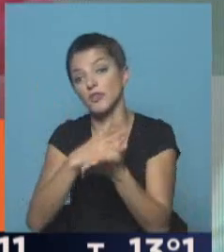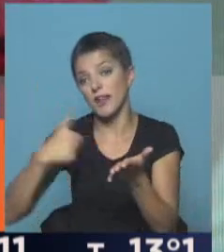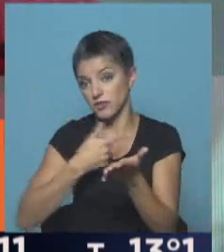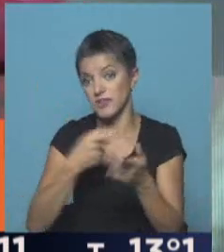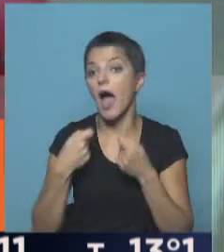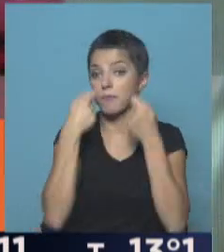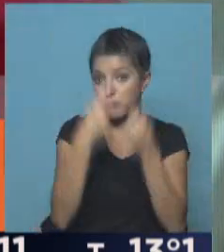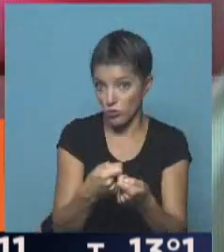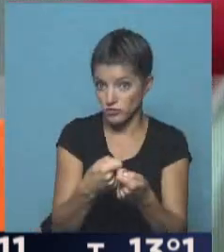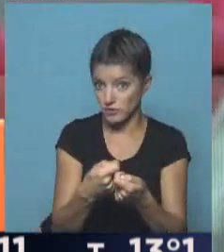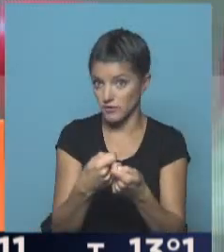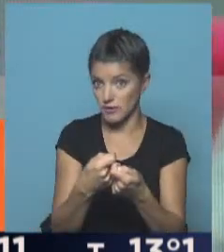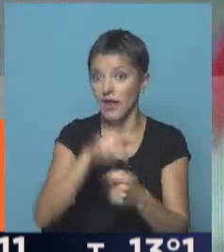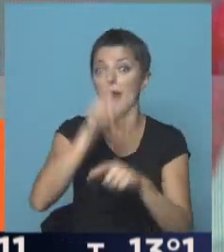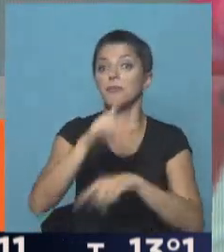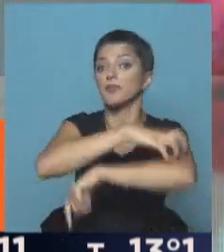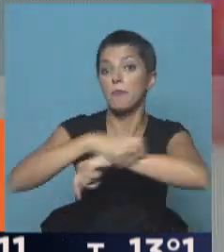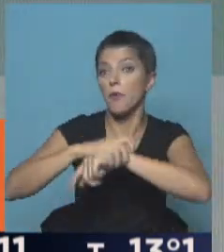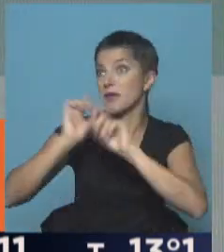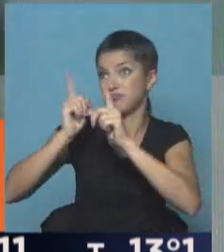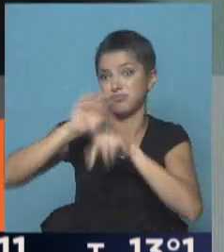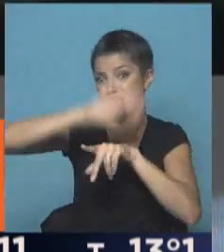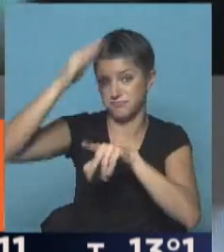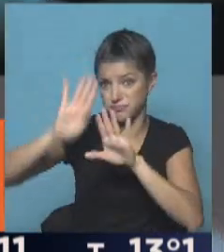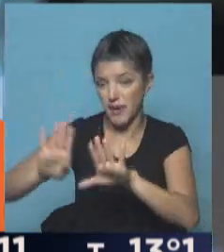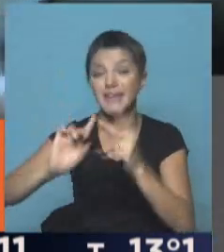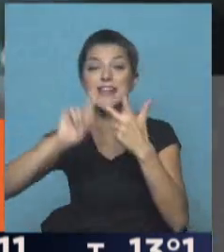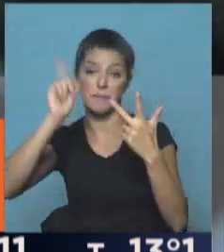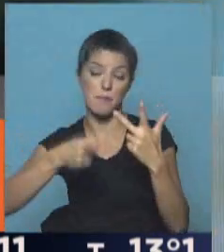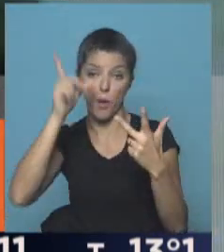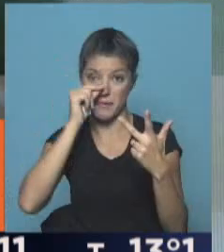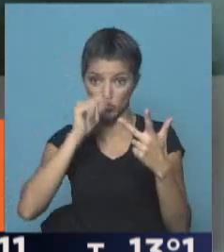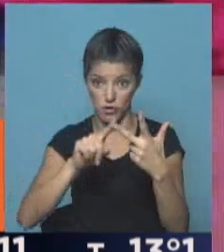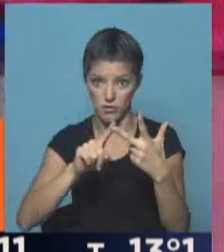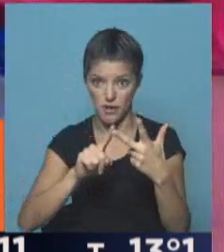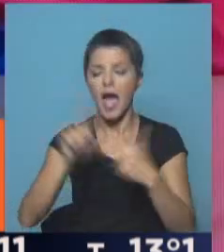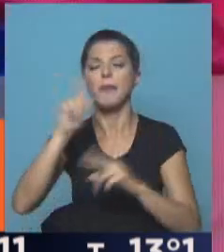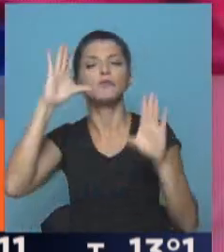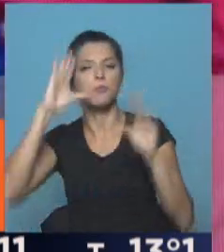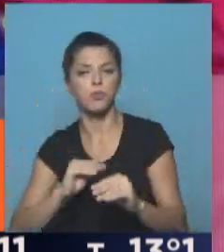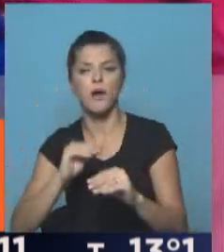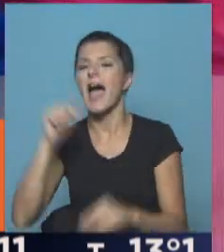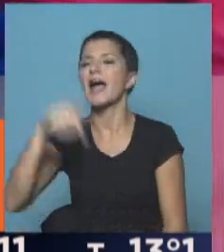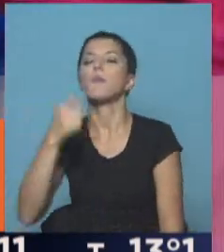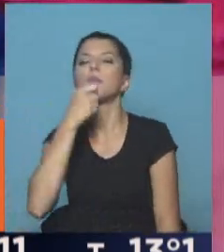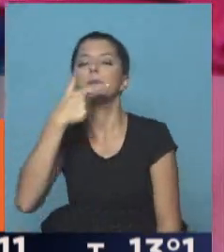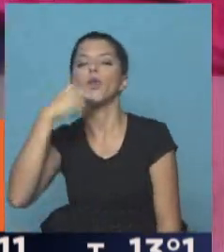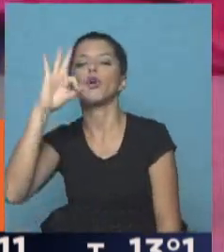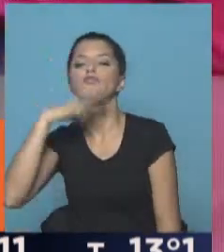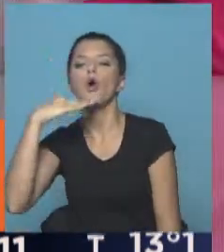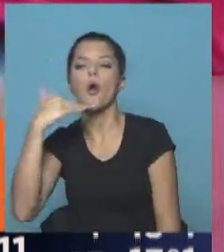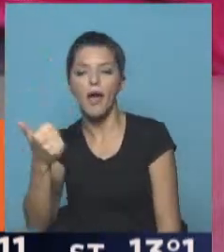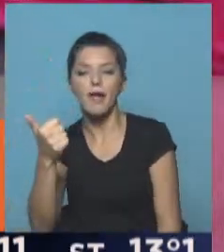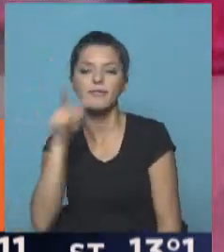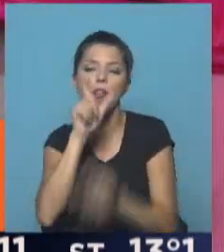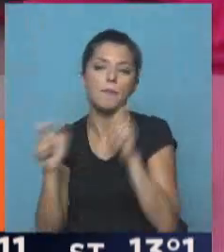no bajan de los cerros los pobres todavía, y porque tiene el flujo del petróleo. Uno a veces se olvida, el petróleo no es soja, acá la soja la tienen los exportadores, te la